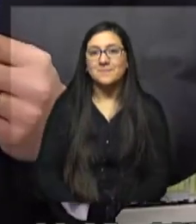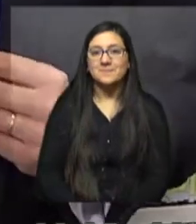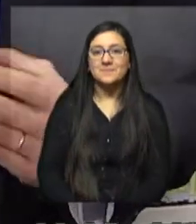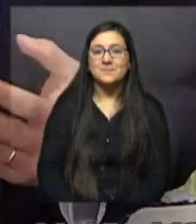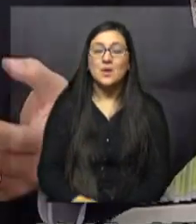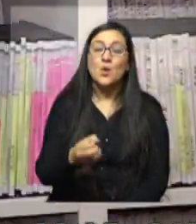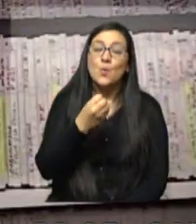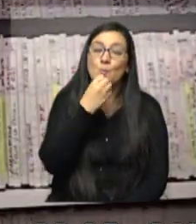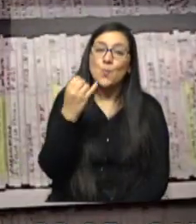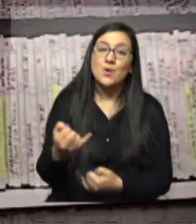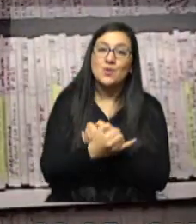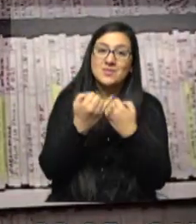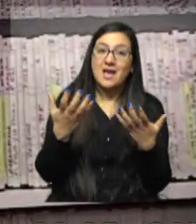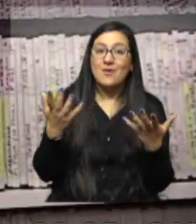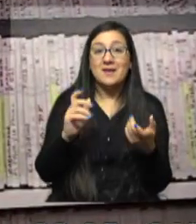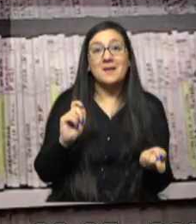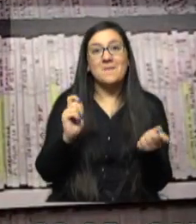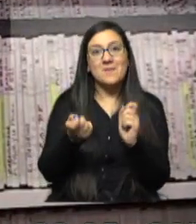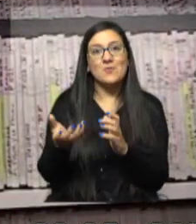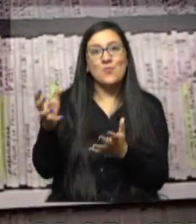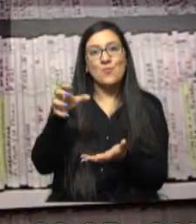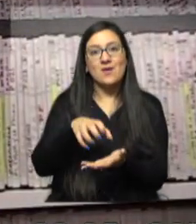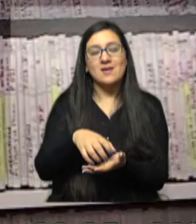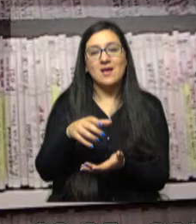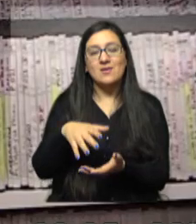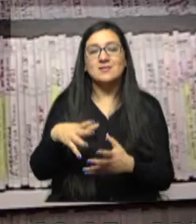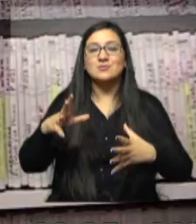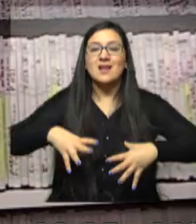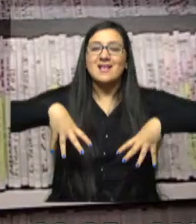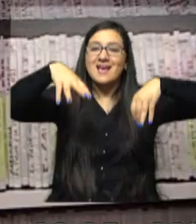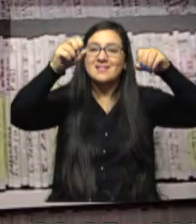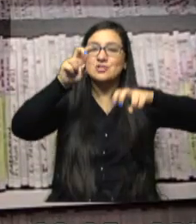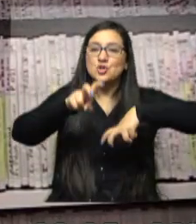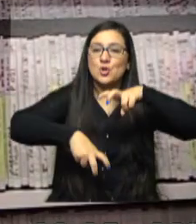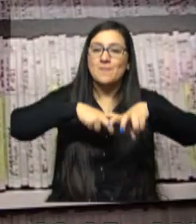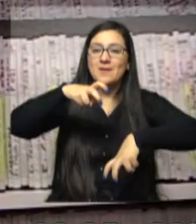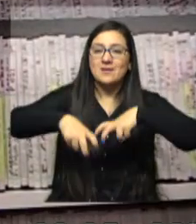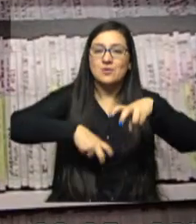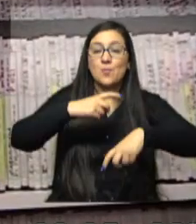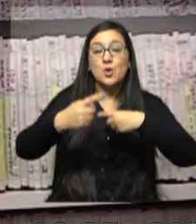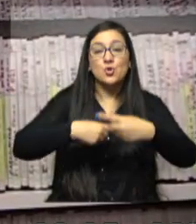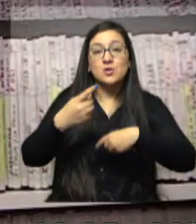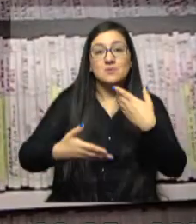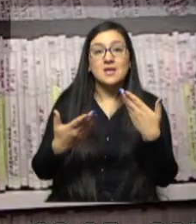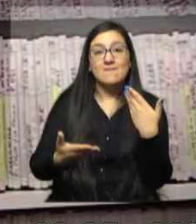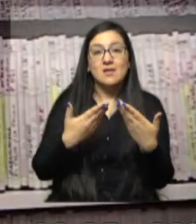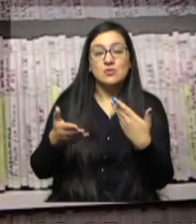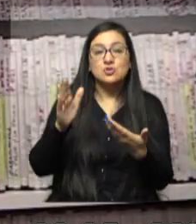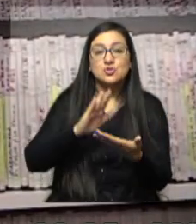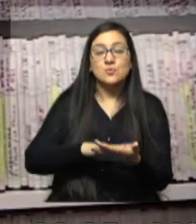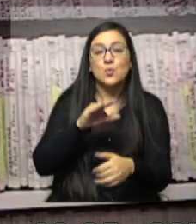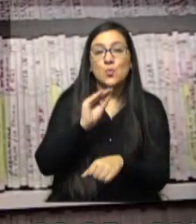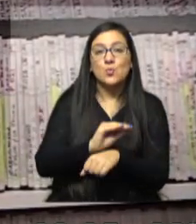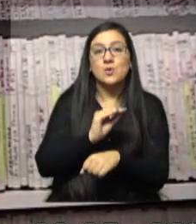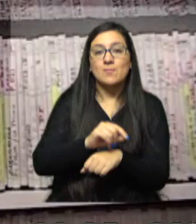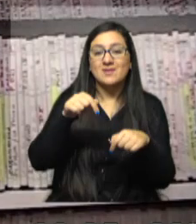Buenos días, Pilar. Como tú decías, cambiamos de locación, nos vinimos hasta aquí, hasta el Castillo del Parque Rodó, pero seguimos hablando de cultura porque se está desarrollando